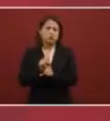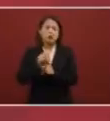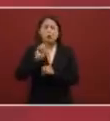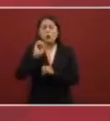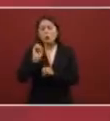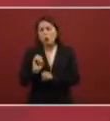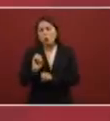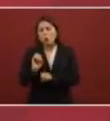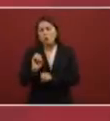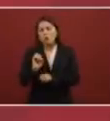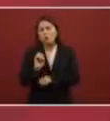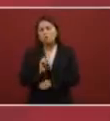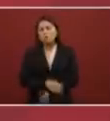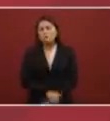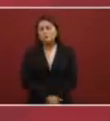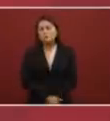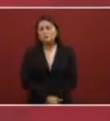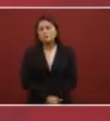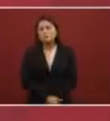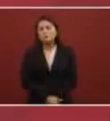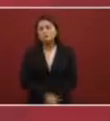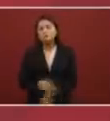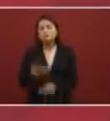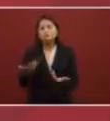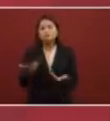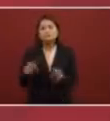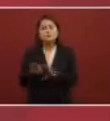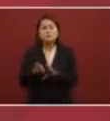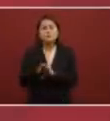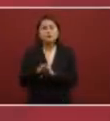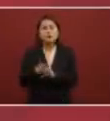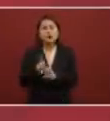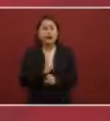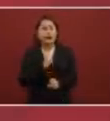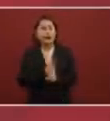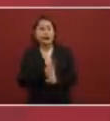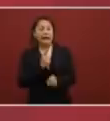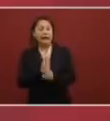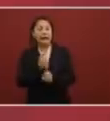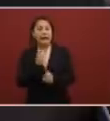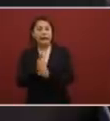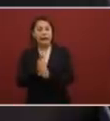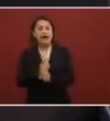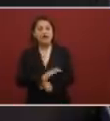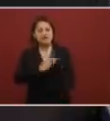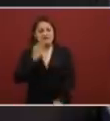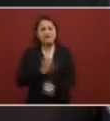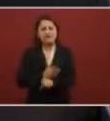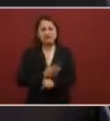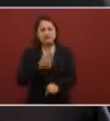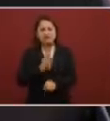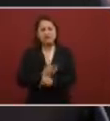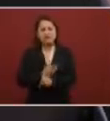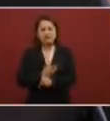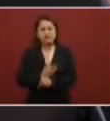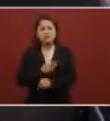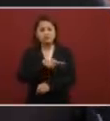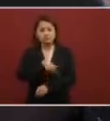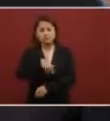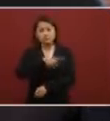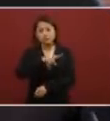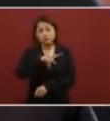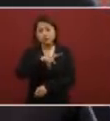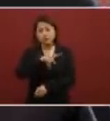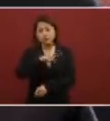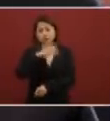apostar sí, al castigo de los responsables del fracaso del